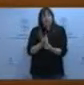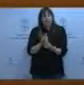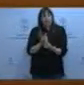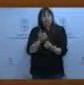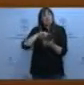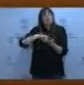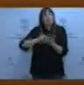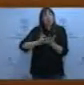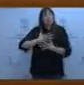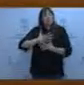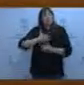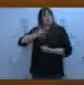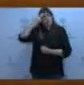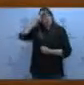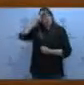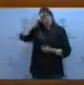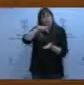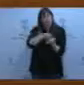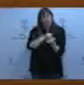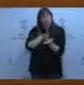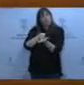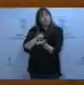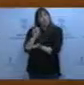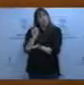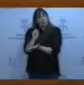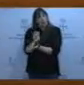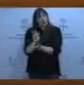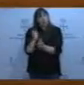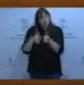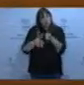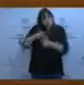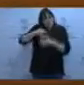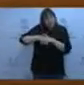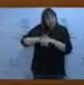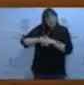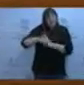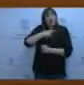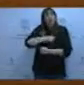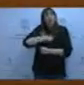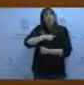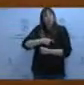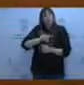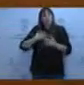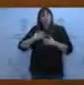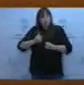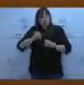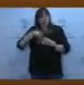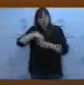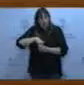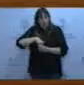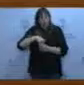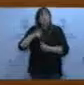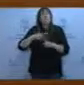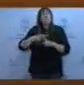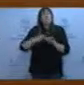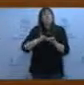ese plan de salud mental que se tramitará en esa Comisión de Sanidad. Por ejemplo, en el mismo se prevén medidas de colaboración